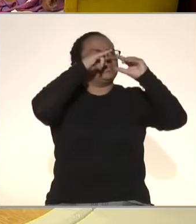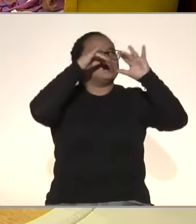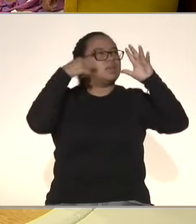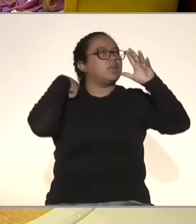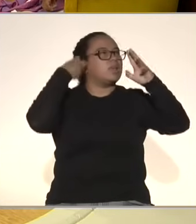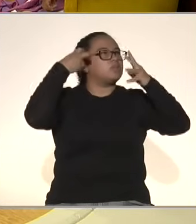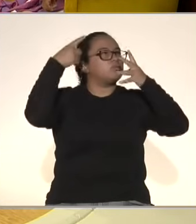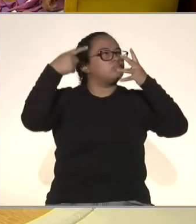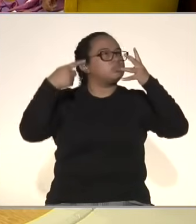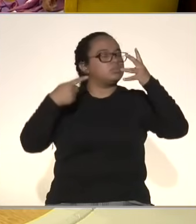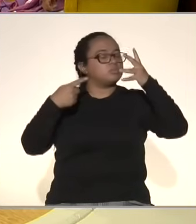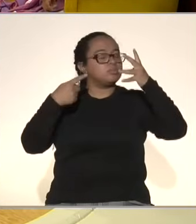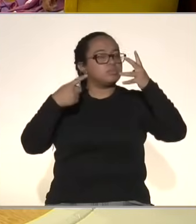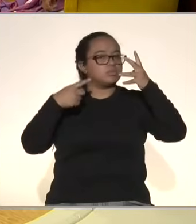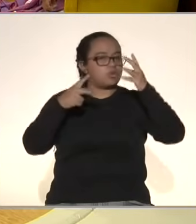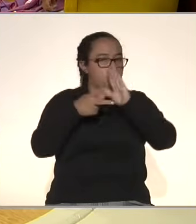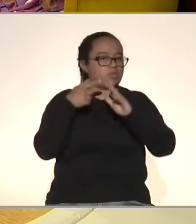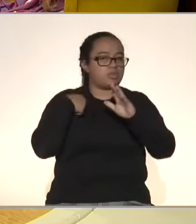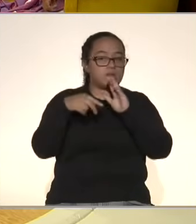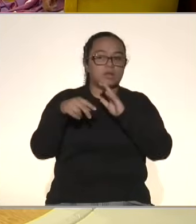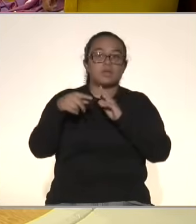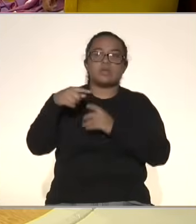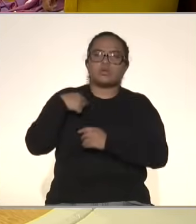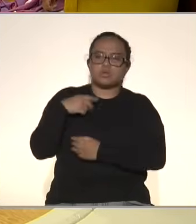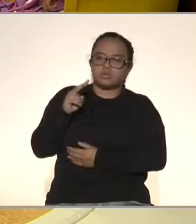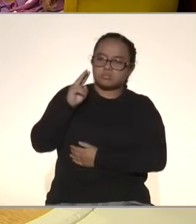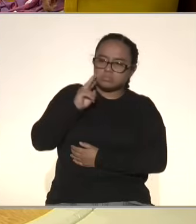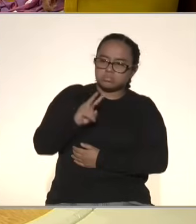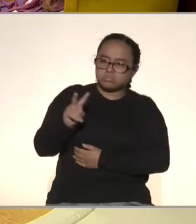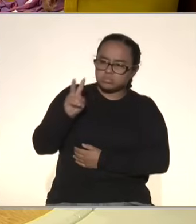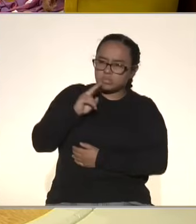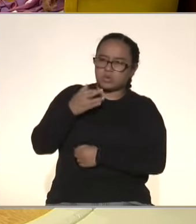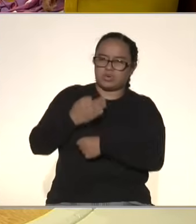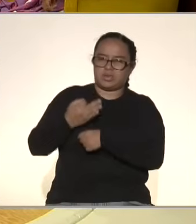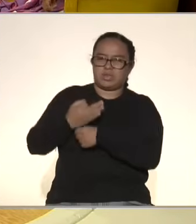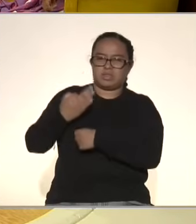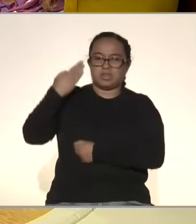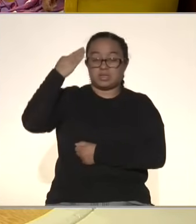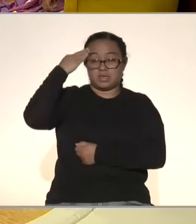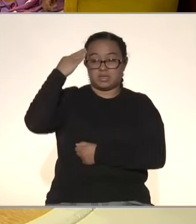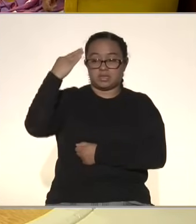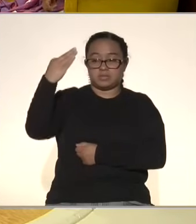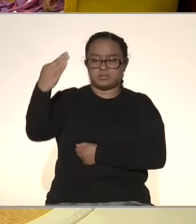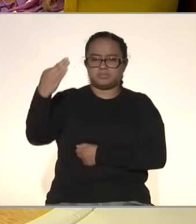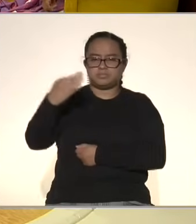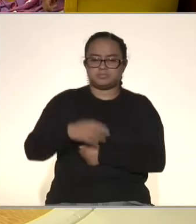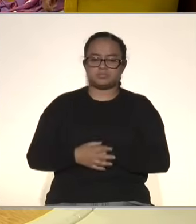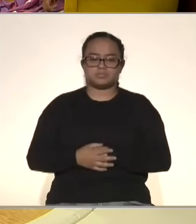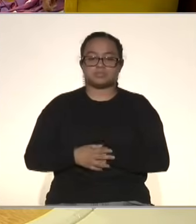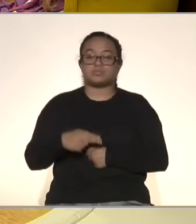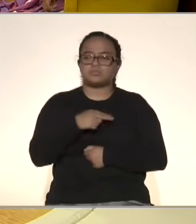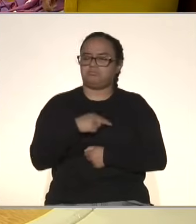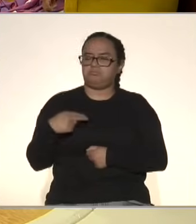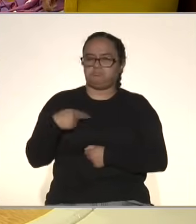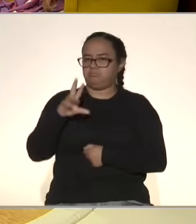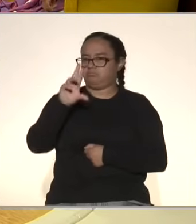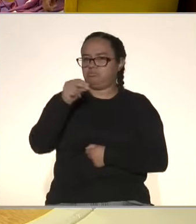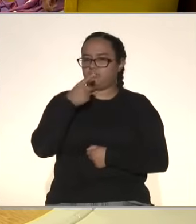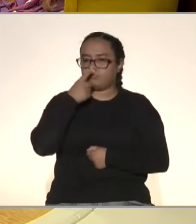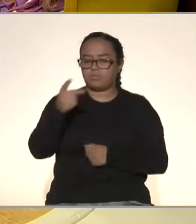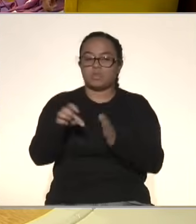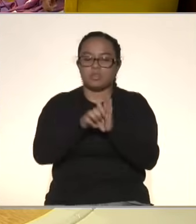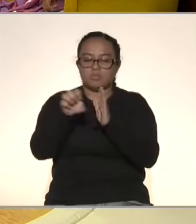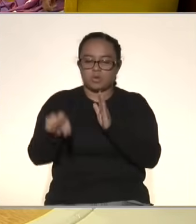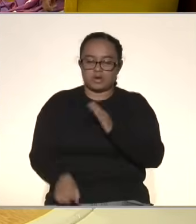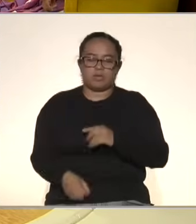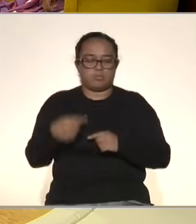he observado, saben que soy terapeuta, yo he observado en esta temporada que casi no decimos. Por ejemplo, ¿no? Tú